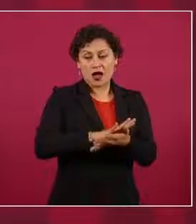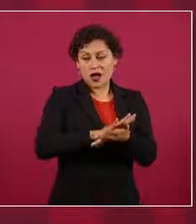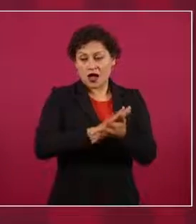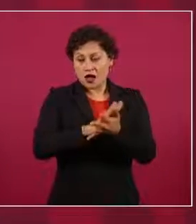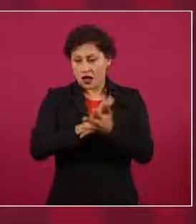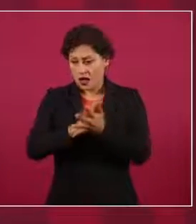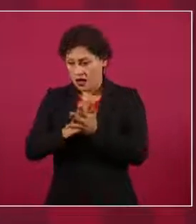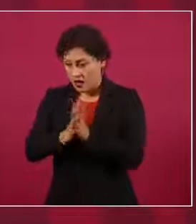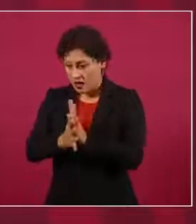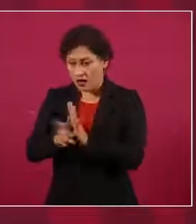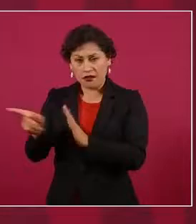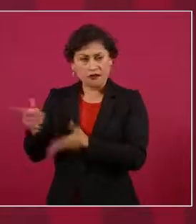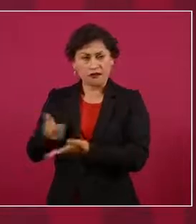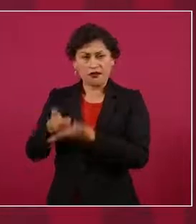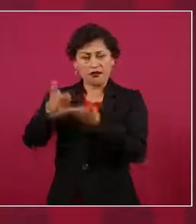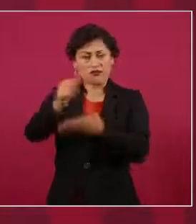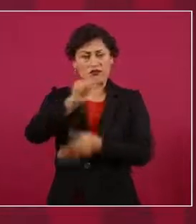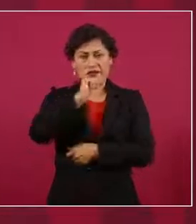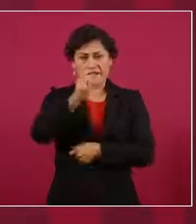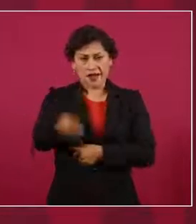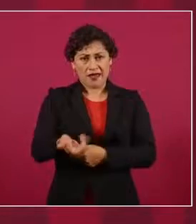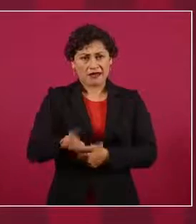para que pueda